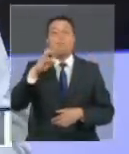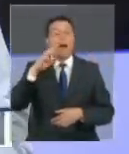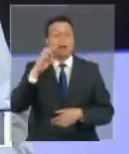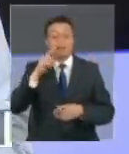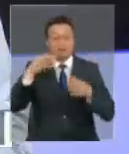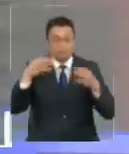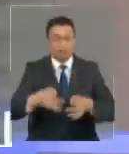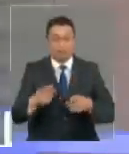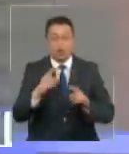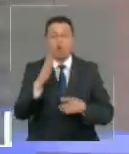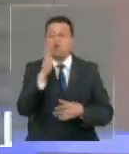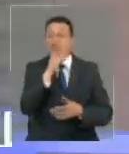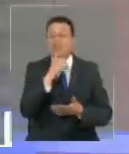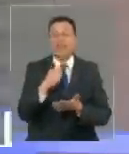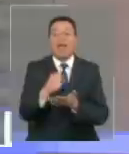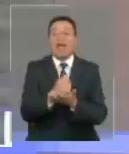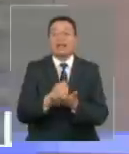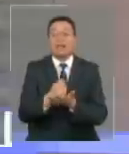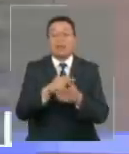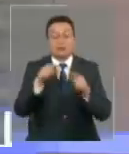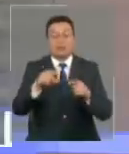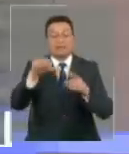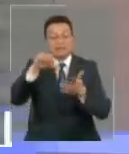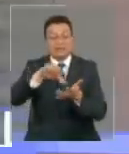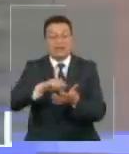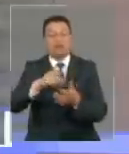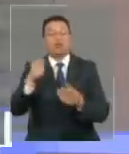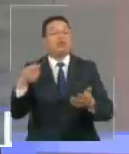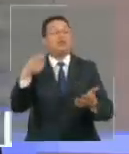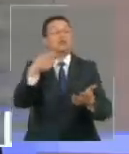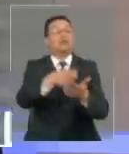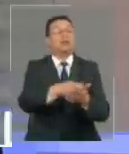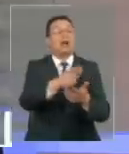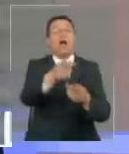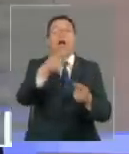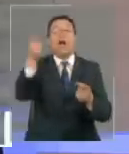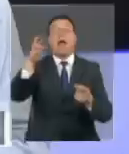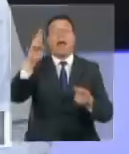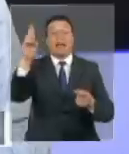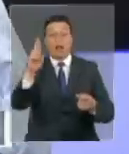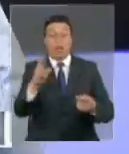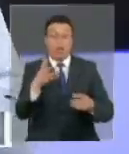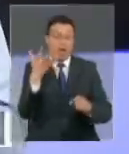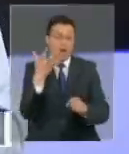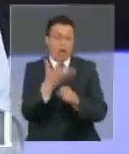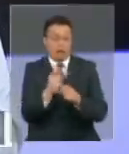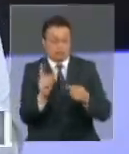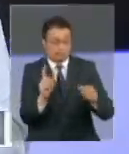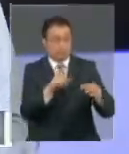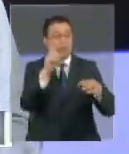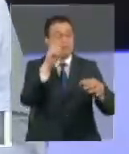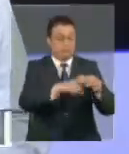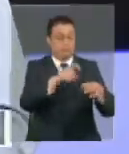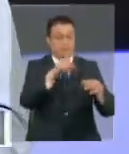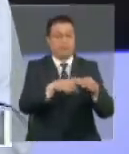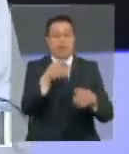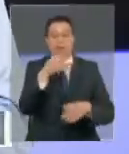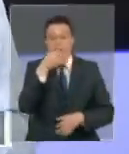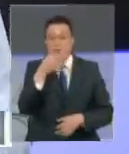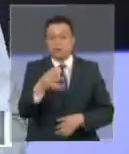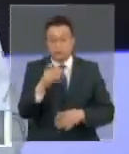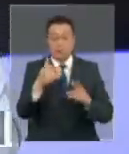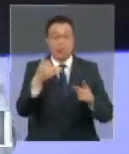no tiene ningún remedio, es un centro de encargos de remedios. Hay miles de recoletanos que tienen que ir a inscribirse y que les dicen,